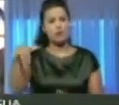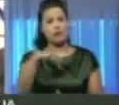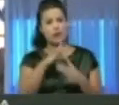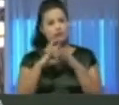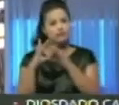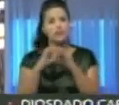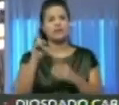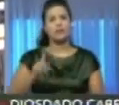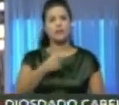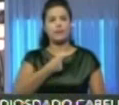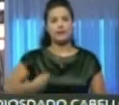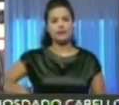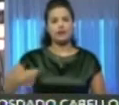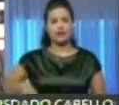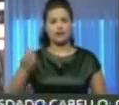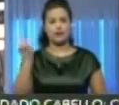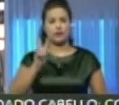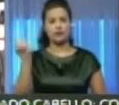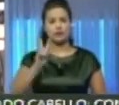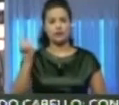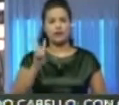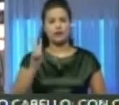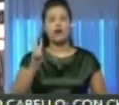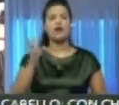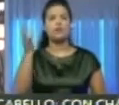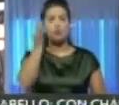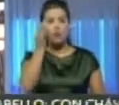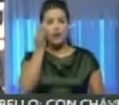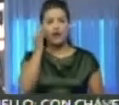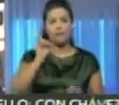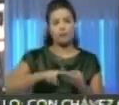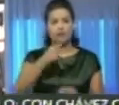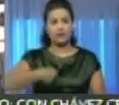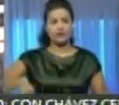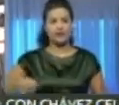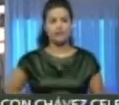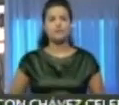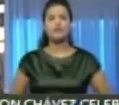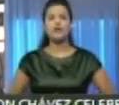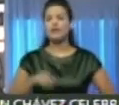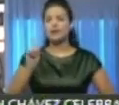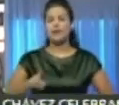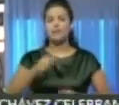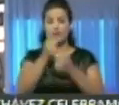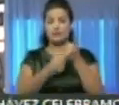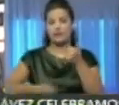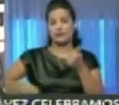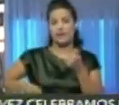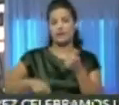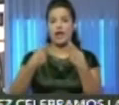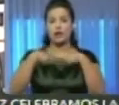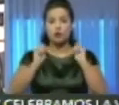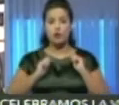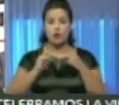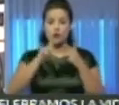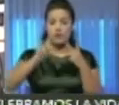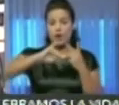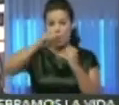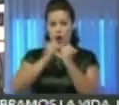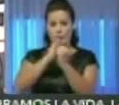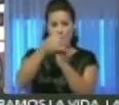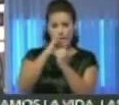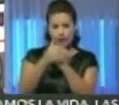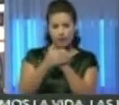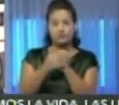del presidente de la República, compatriota Cilia Flores, vicepresidente Aristóbulo Isturi, compatriota Jorge Rodríguez, ministro del